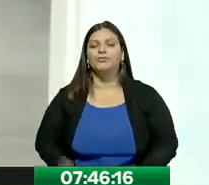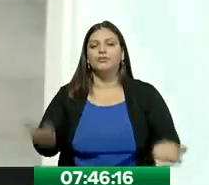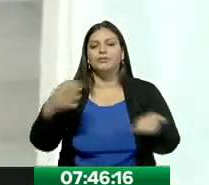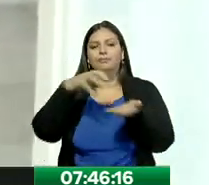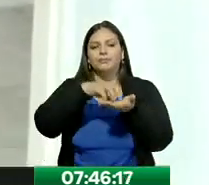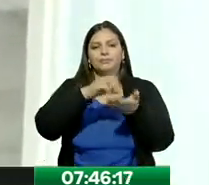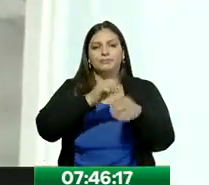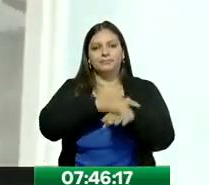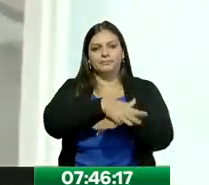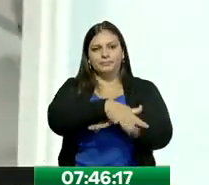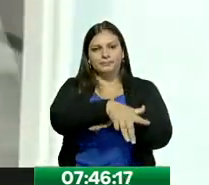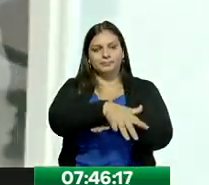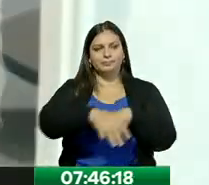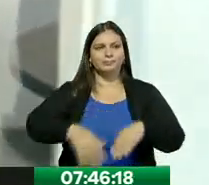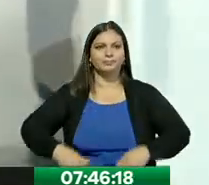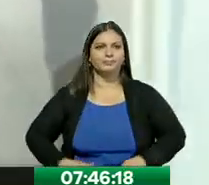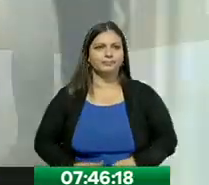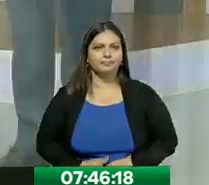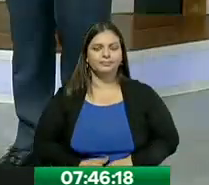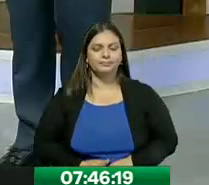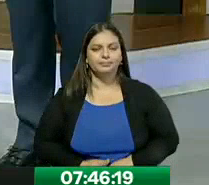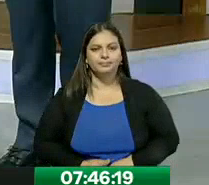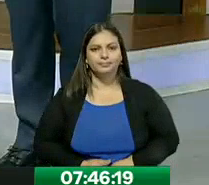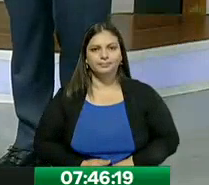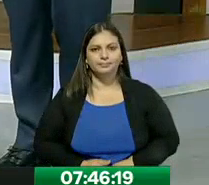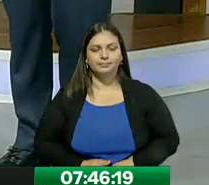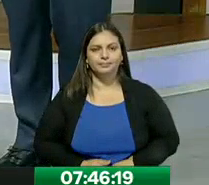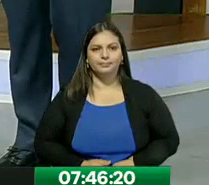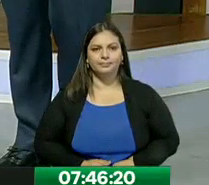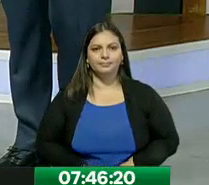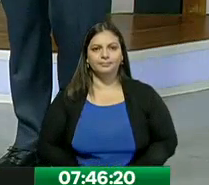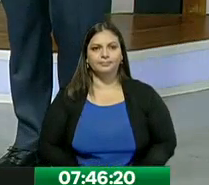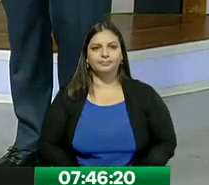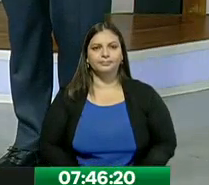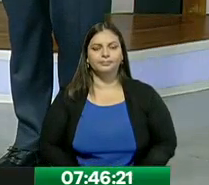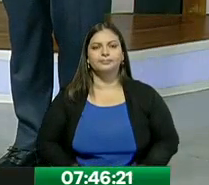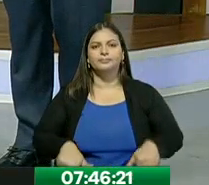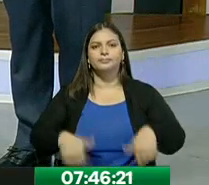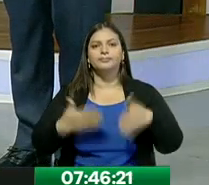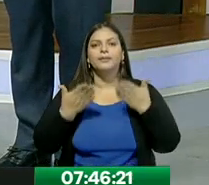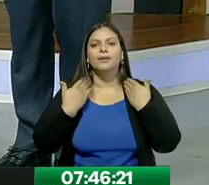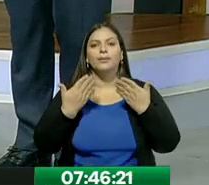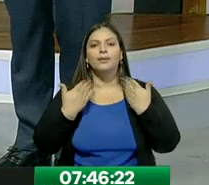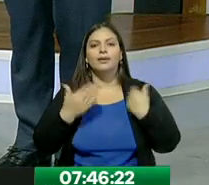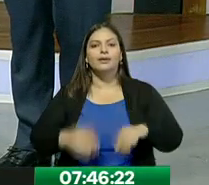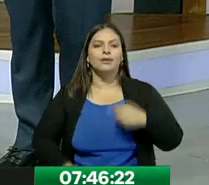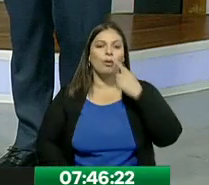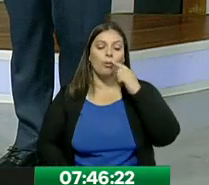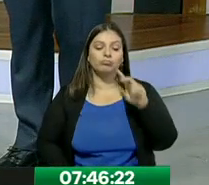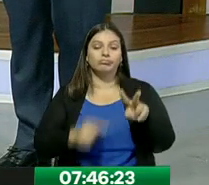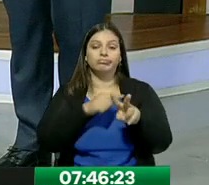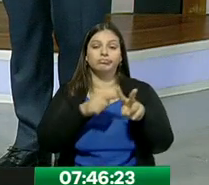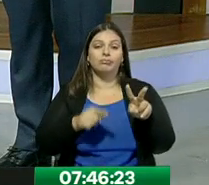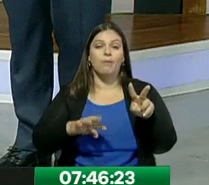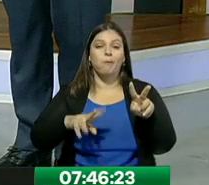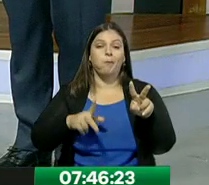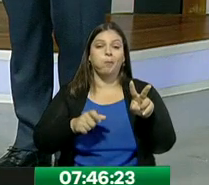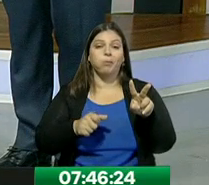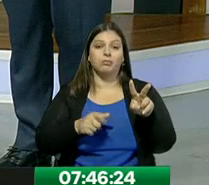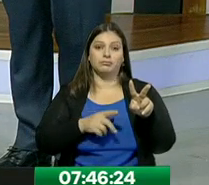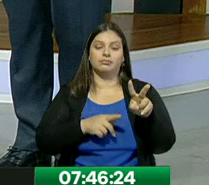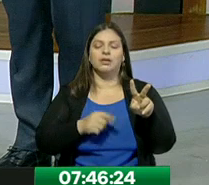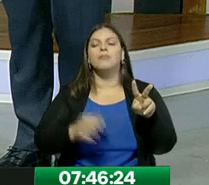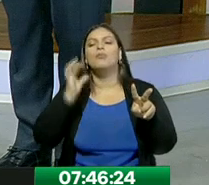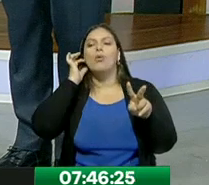Ríos, informó Odette Camacho. De vuelta al puerto principal, dos sujetos acusados de haber robado el celular a una mujer